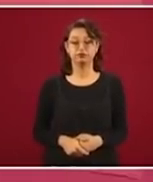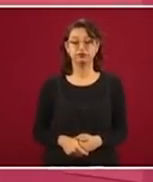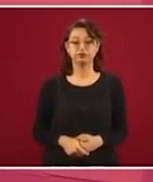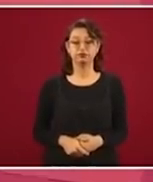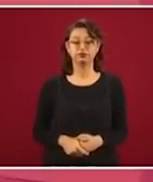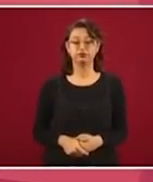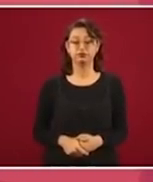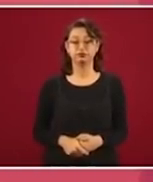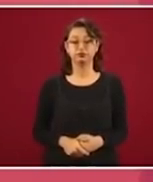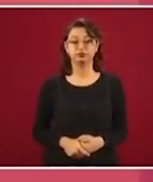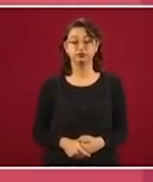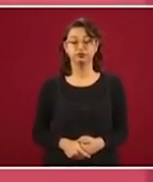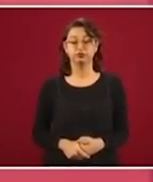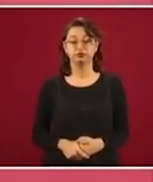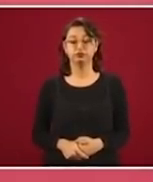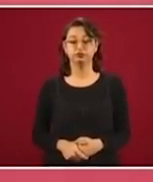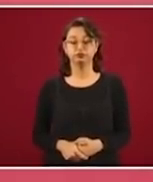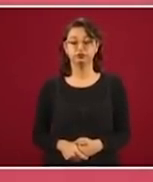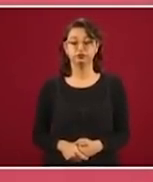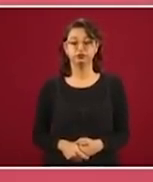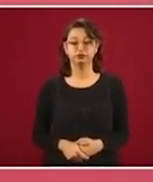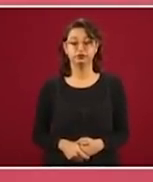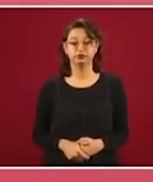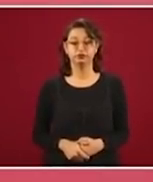nada más que